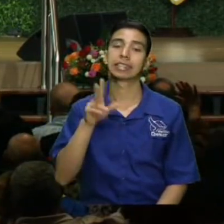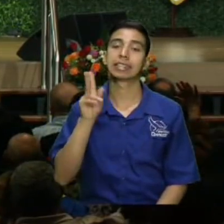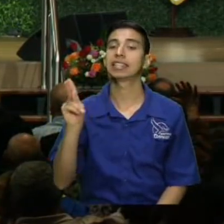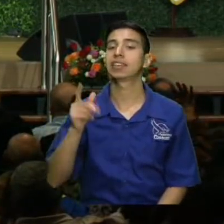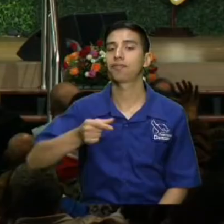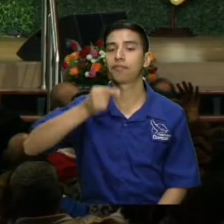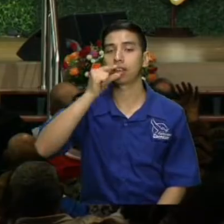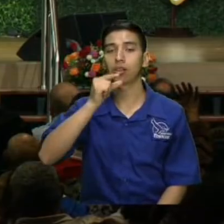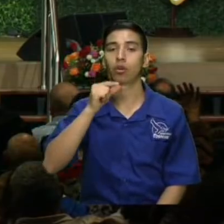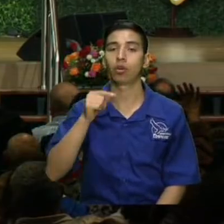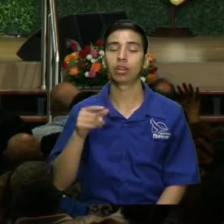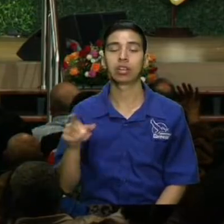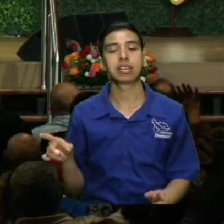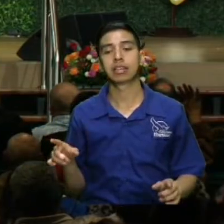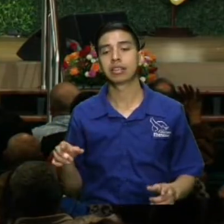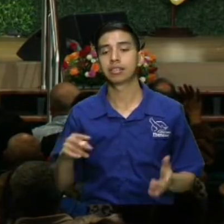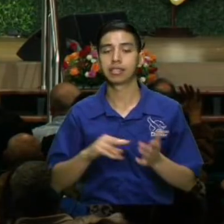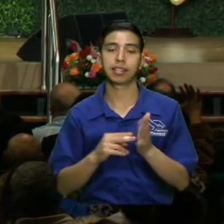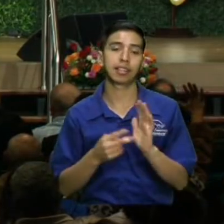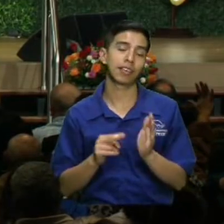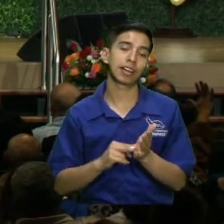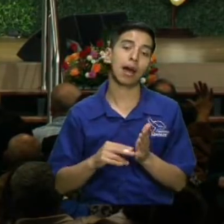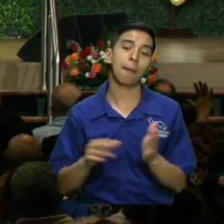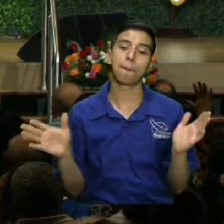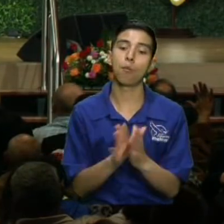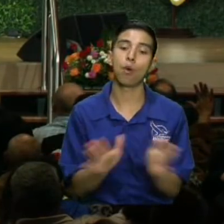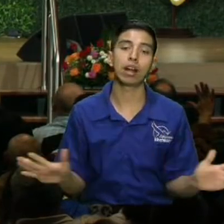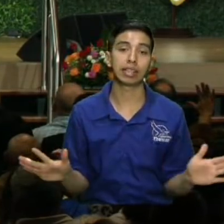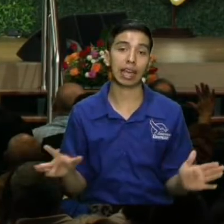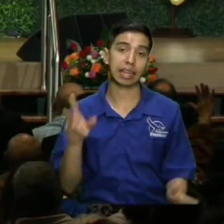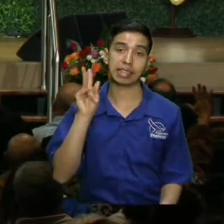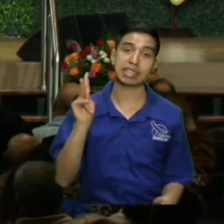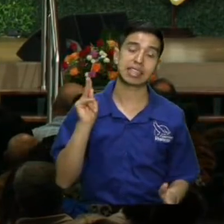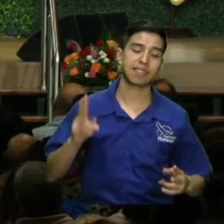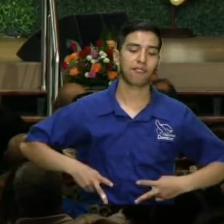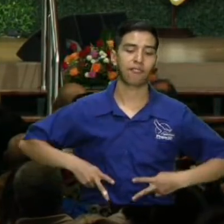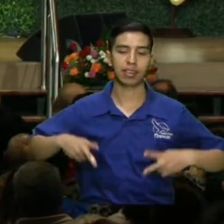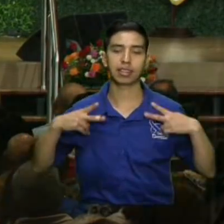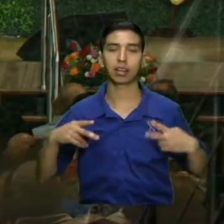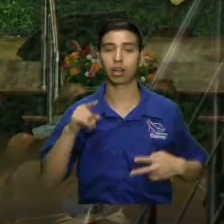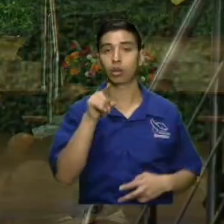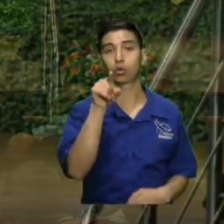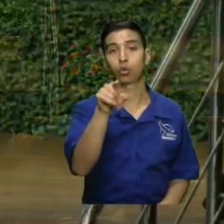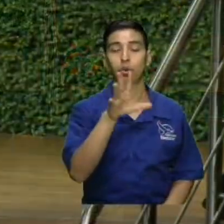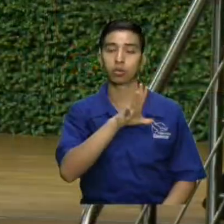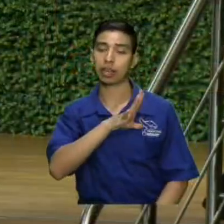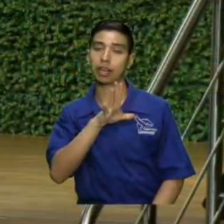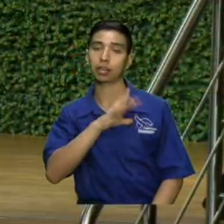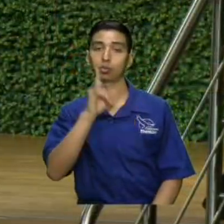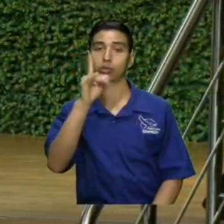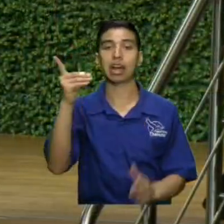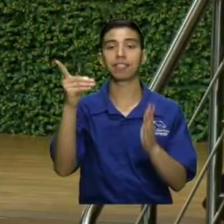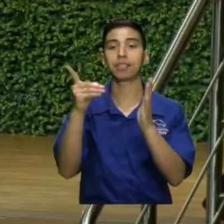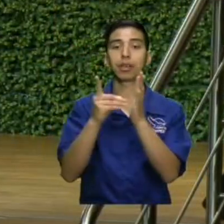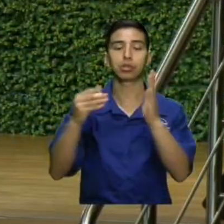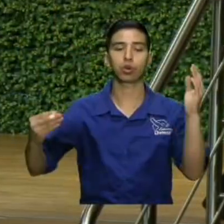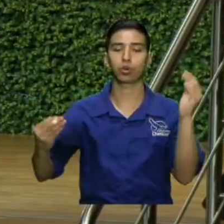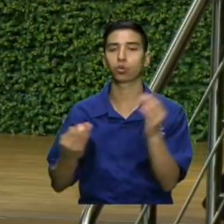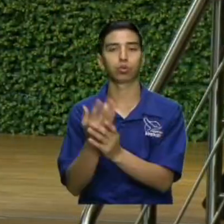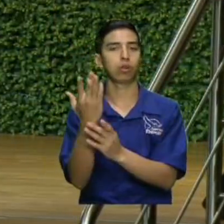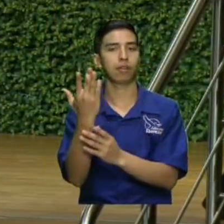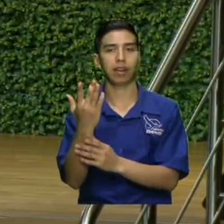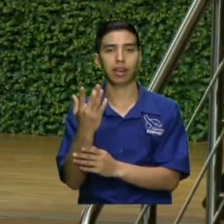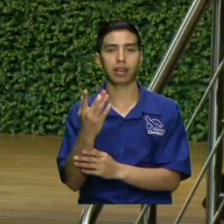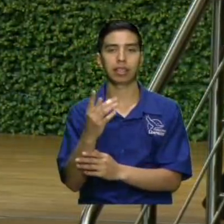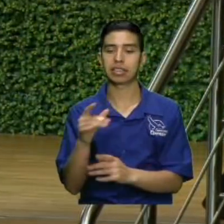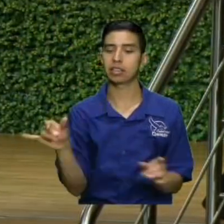malo, pero novedad de vida para que ande en una nueva dimensión, como es el bautismo de agua que está